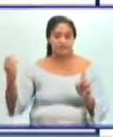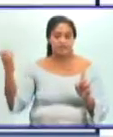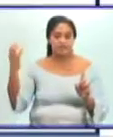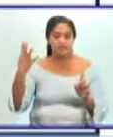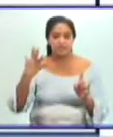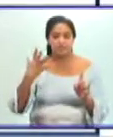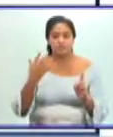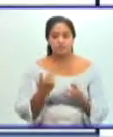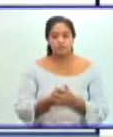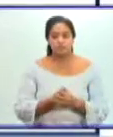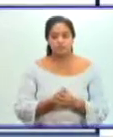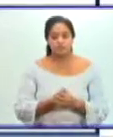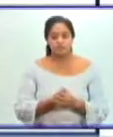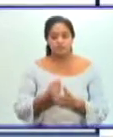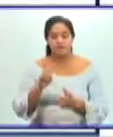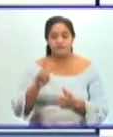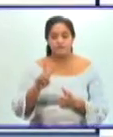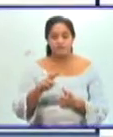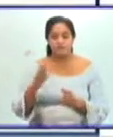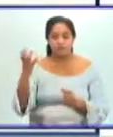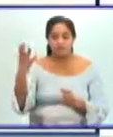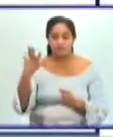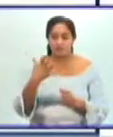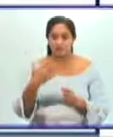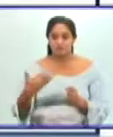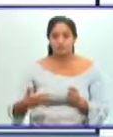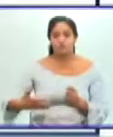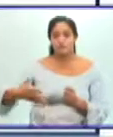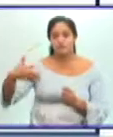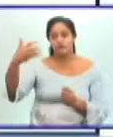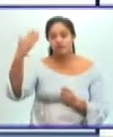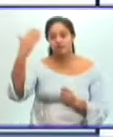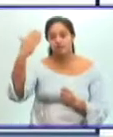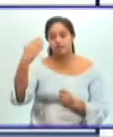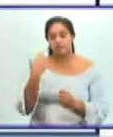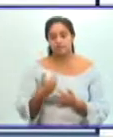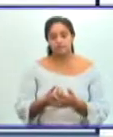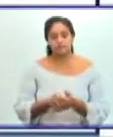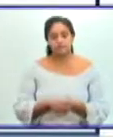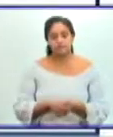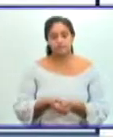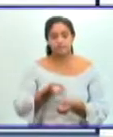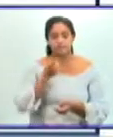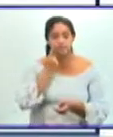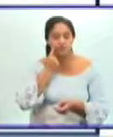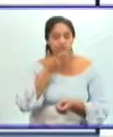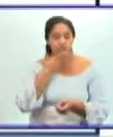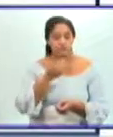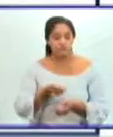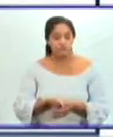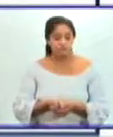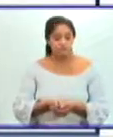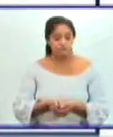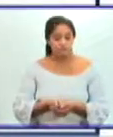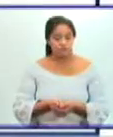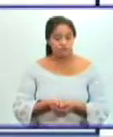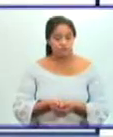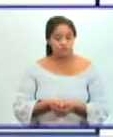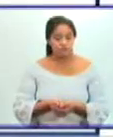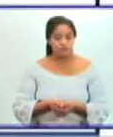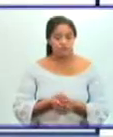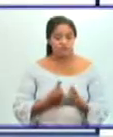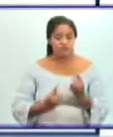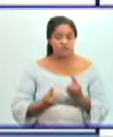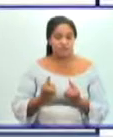el valor de la sombra de la pared. Fíjate bien, de acuerdo a las distancias que